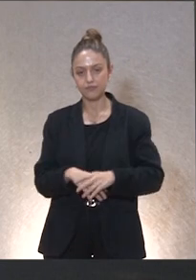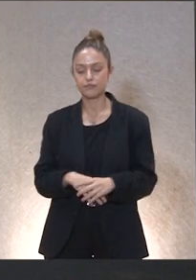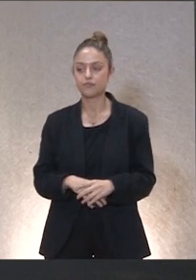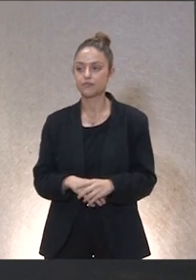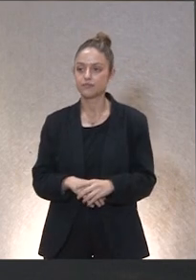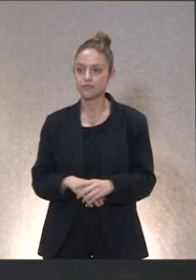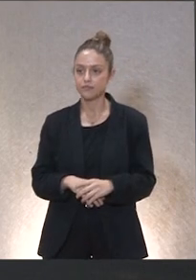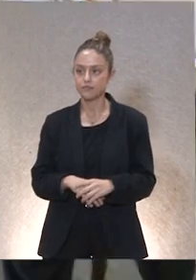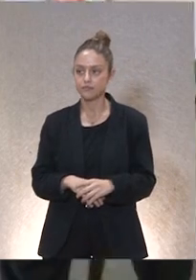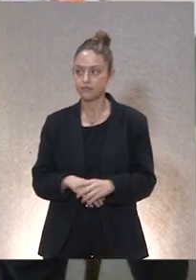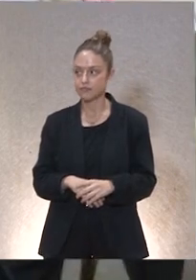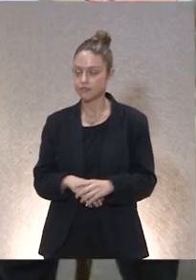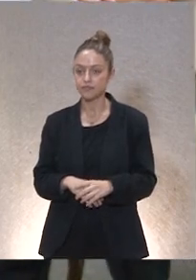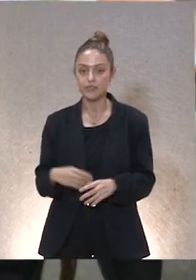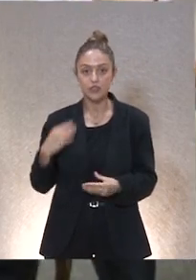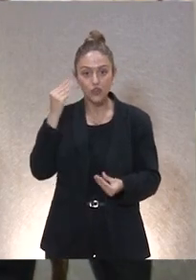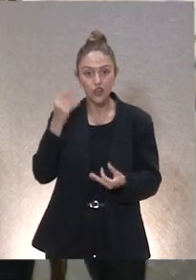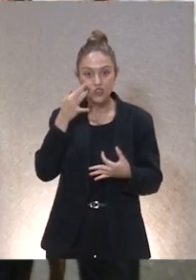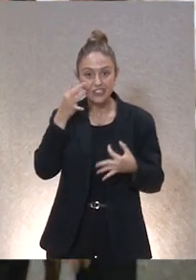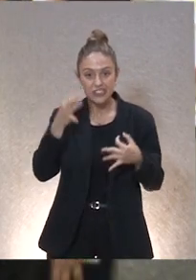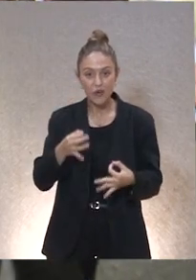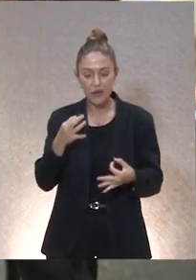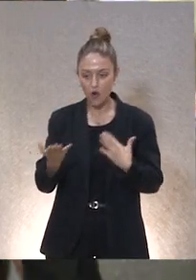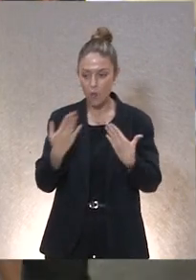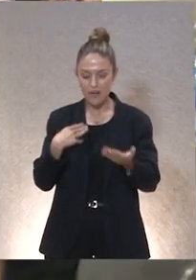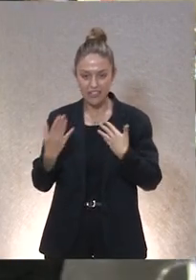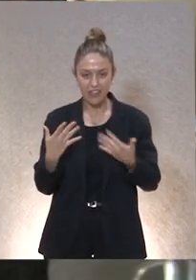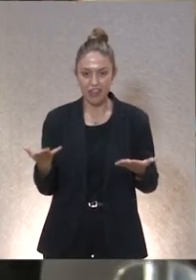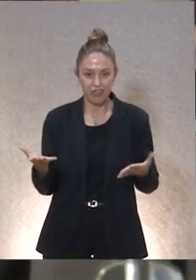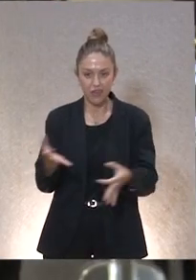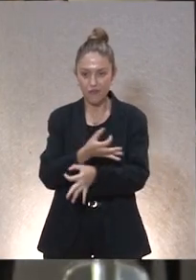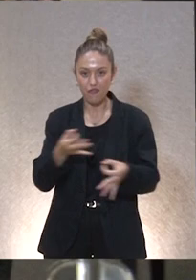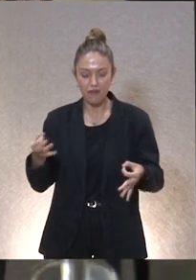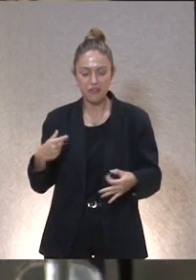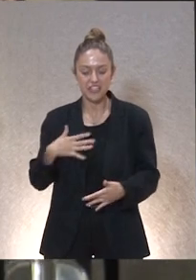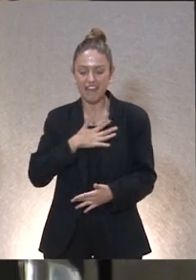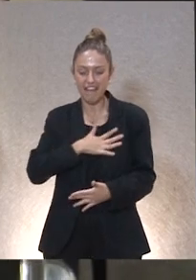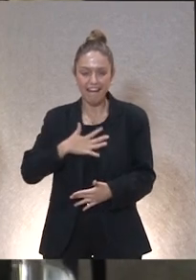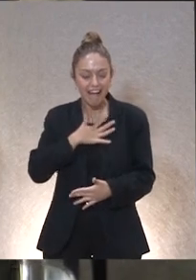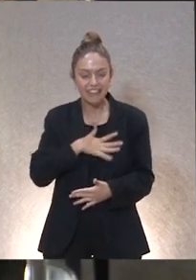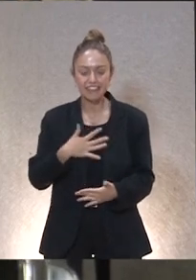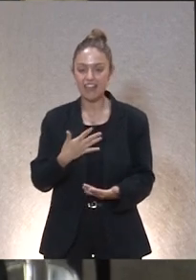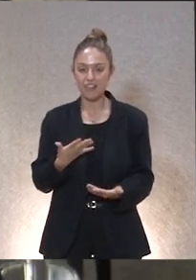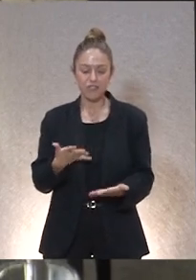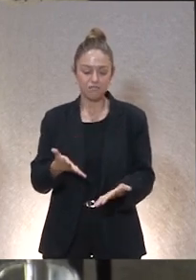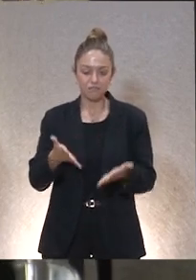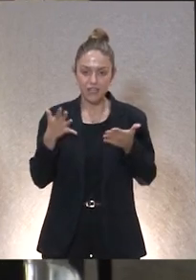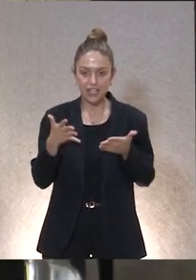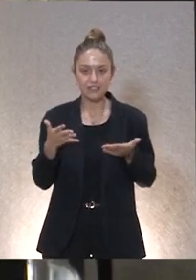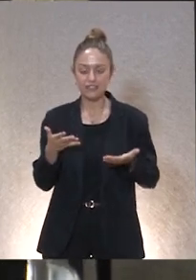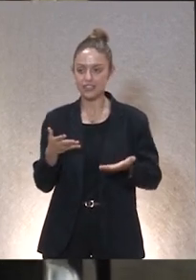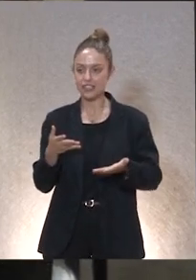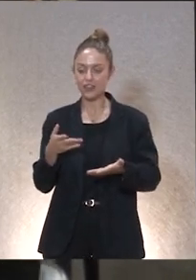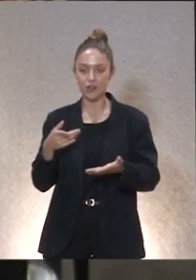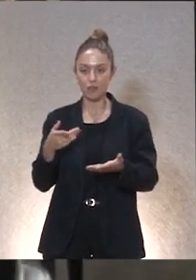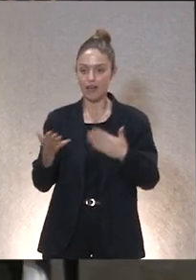es estoy segura que la conversación sería Fabulosa y y estaríamos encantadísimo de poder nines tener tiempo